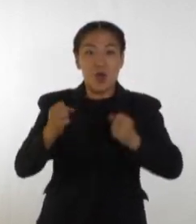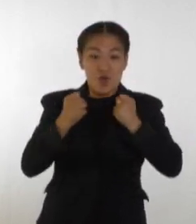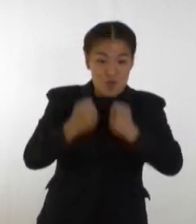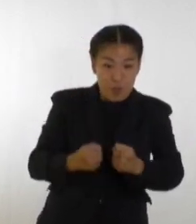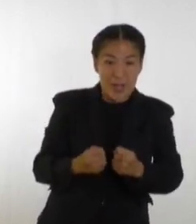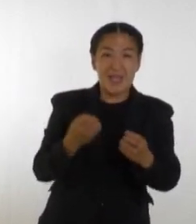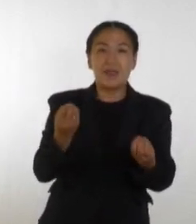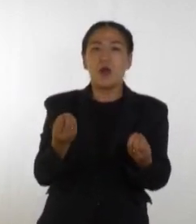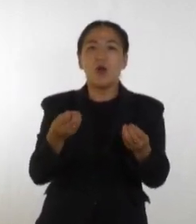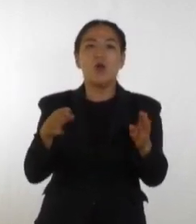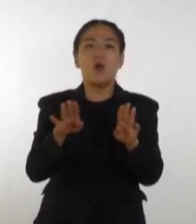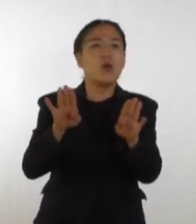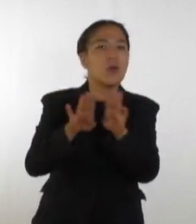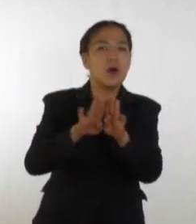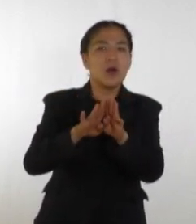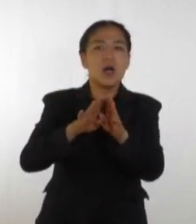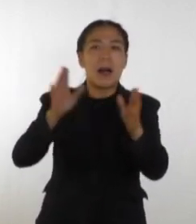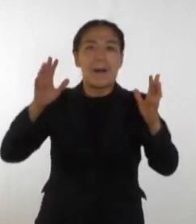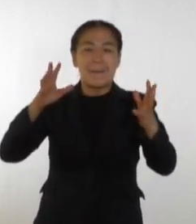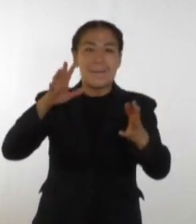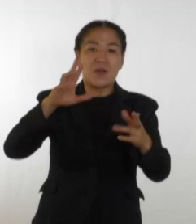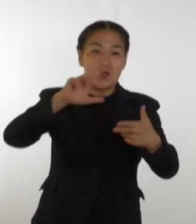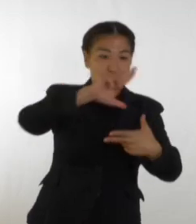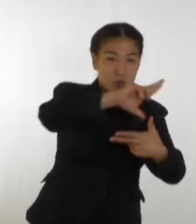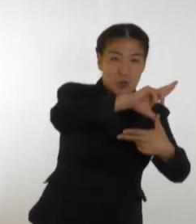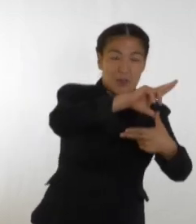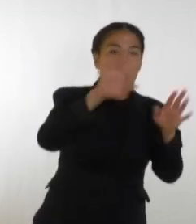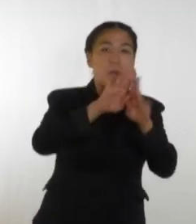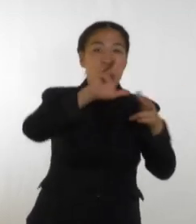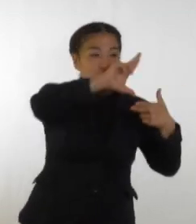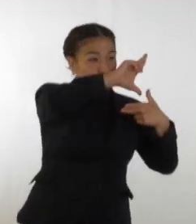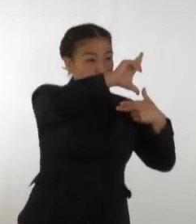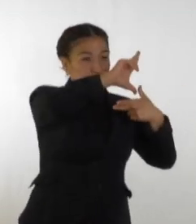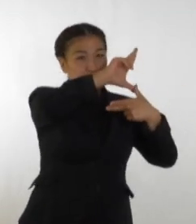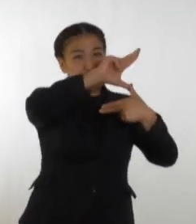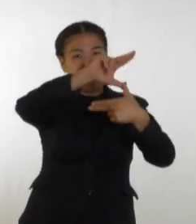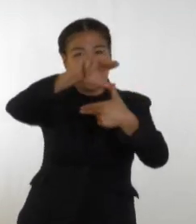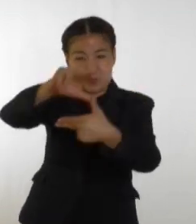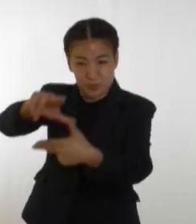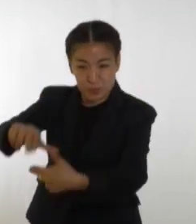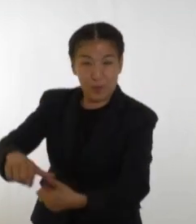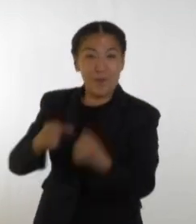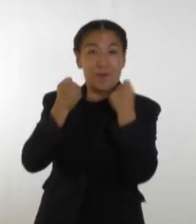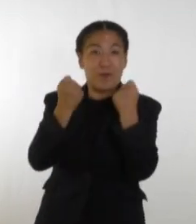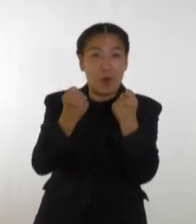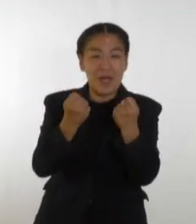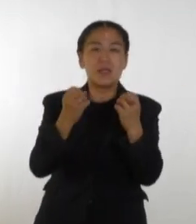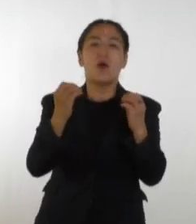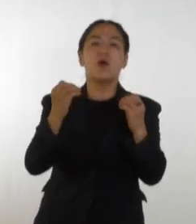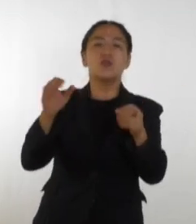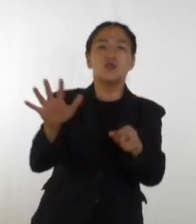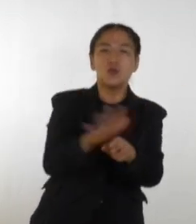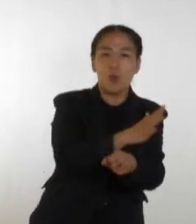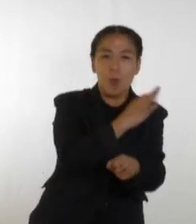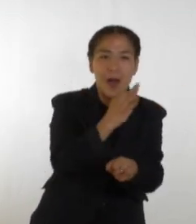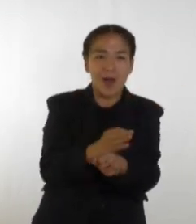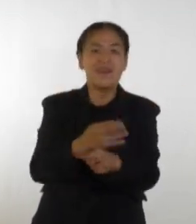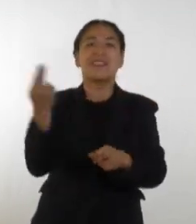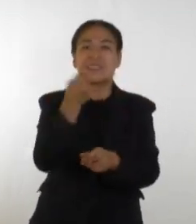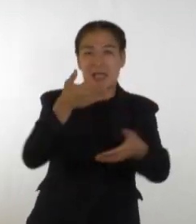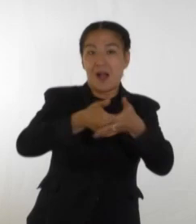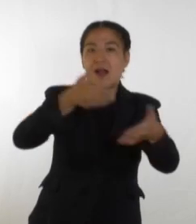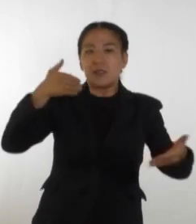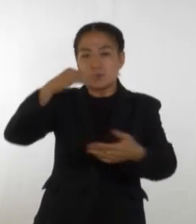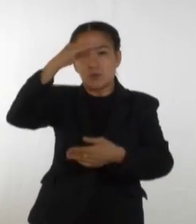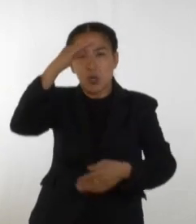exactamente en qué dirección se movió, o a veces crece o decrece al pisar tierra. Entonces, se necesita de modelos